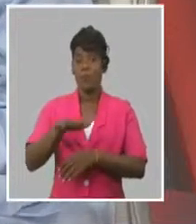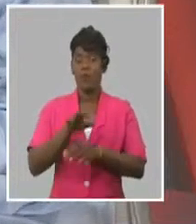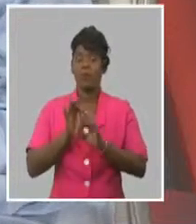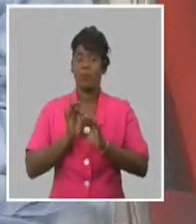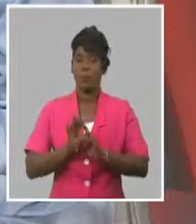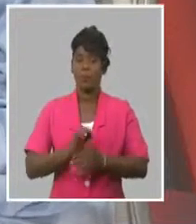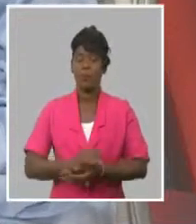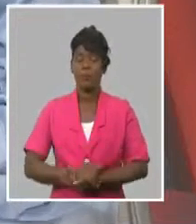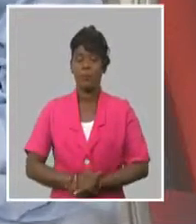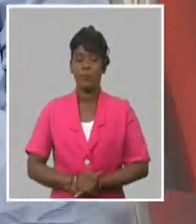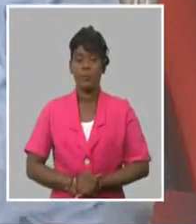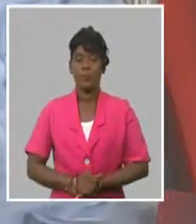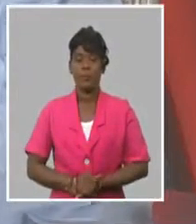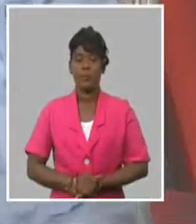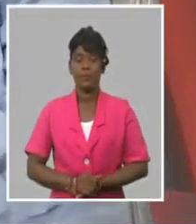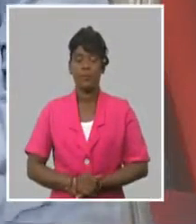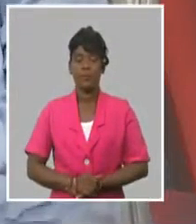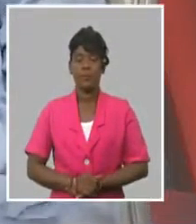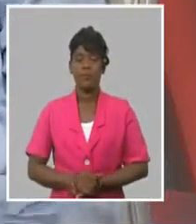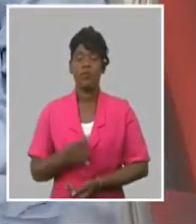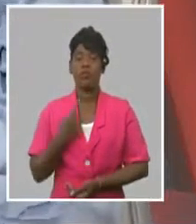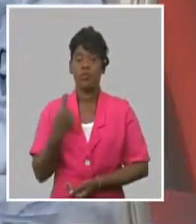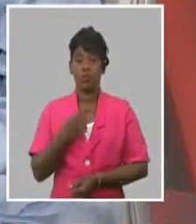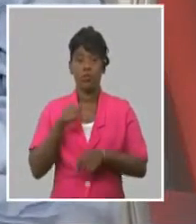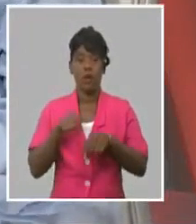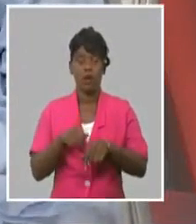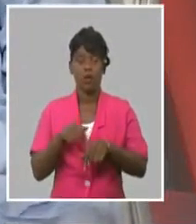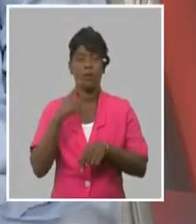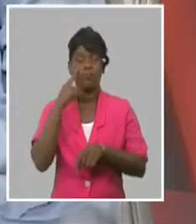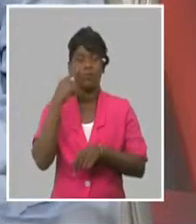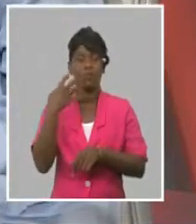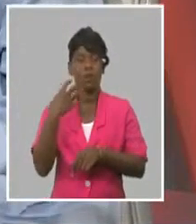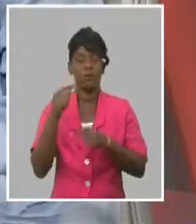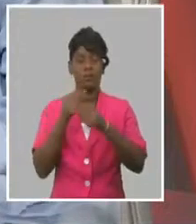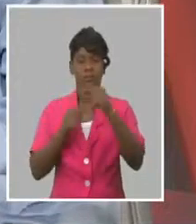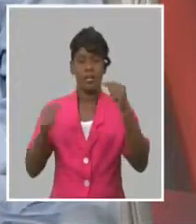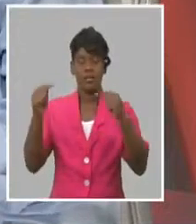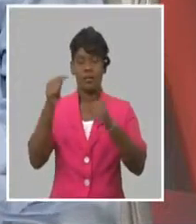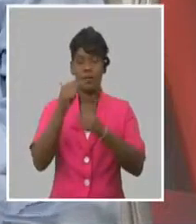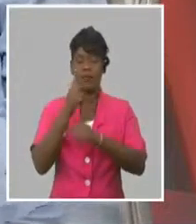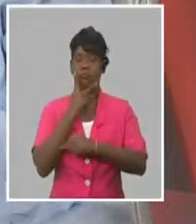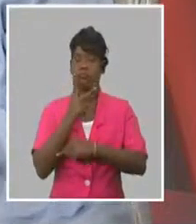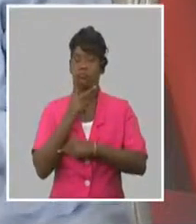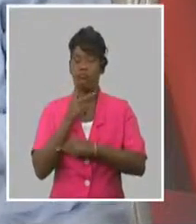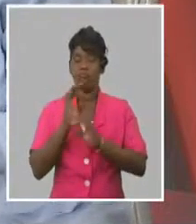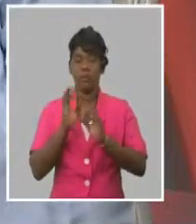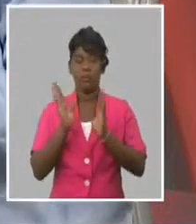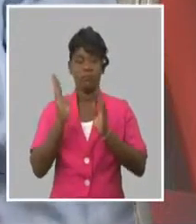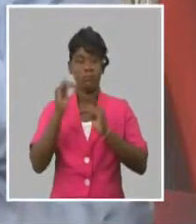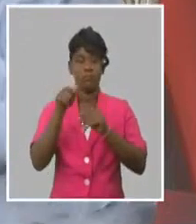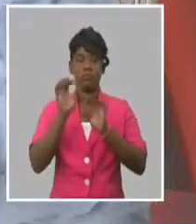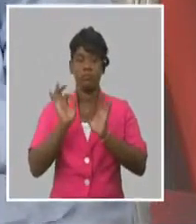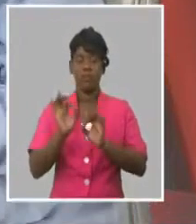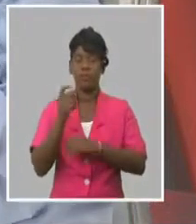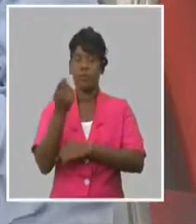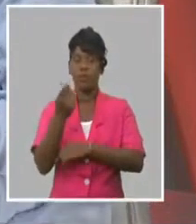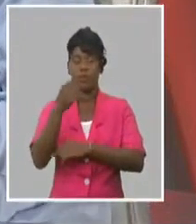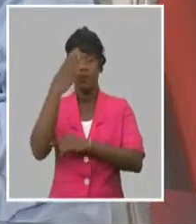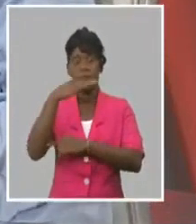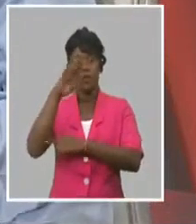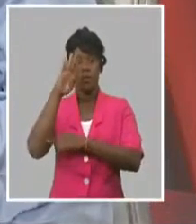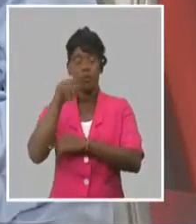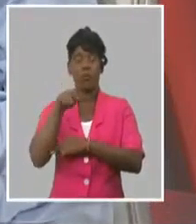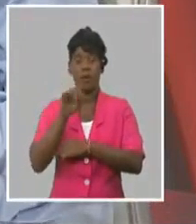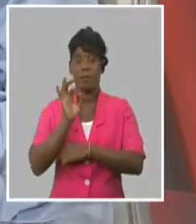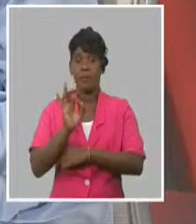muchos de estos problemas. O sea, nosotros le damos una importancia trascendental a esta medida dentro de la estrategia económica y